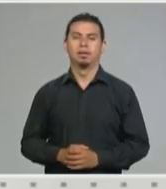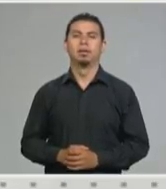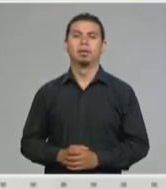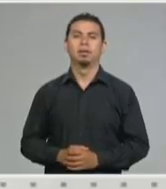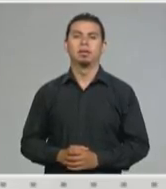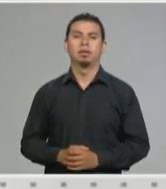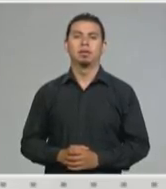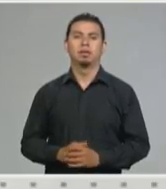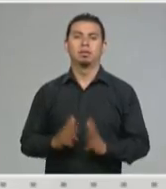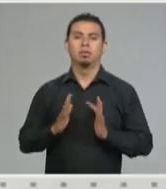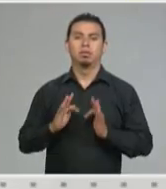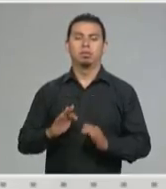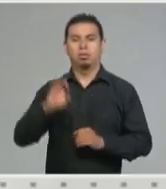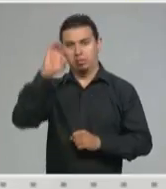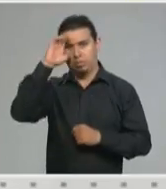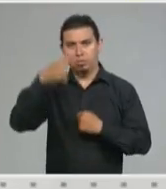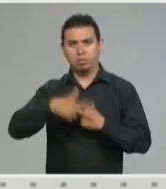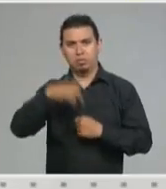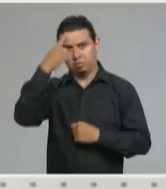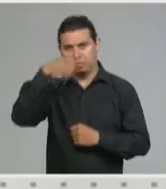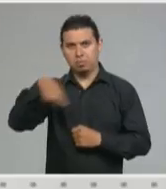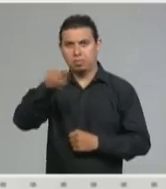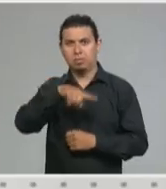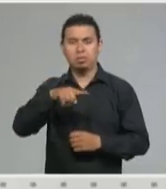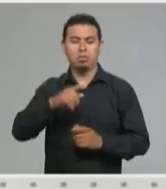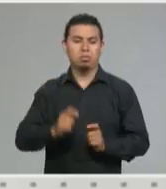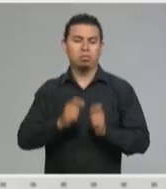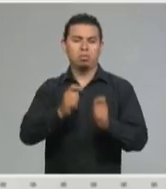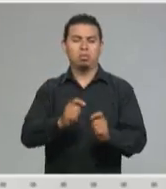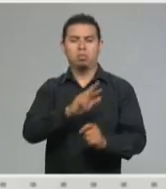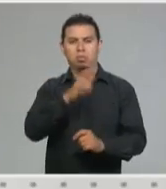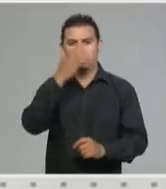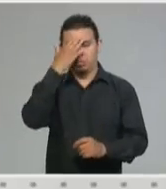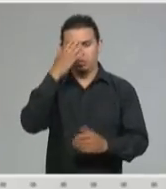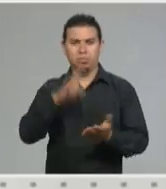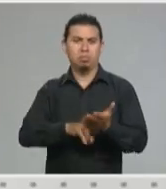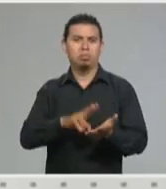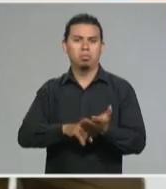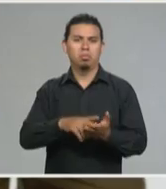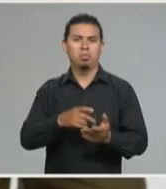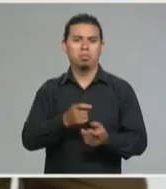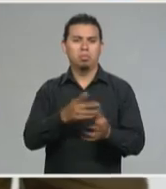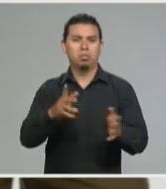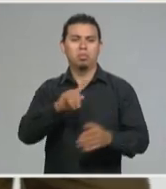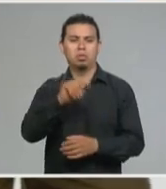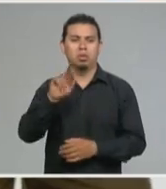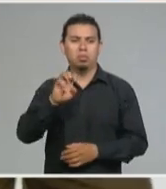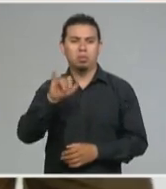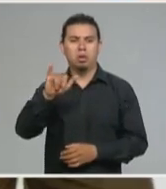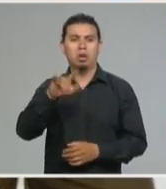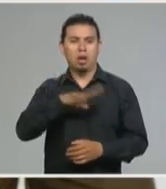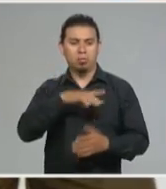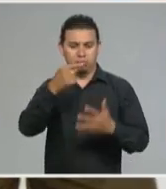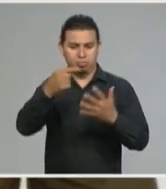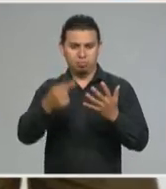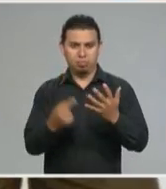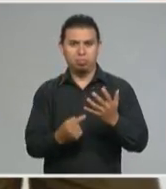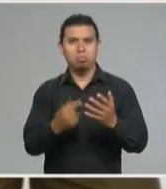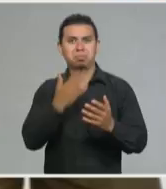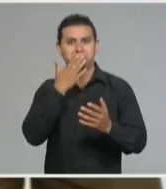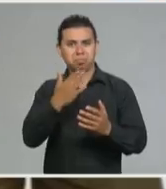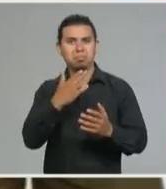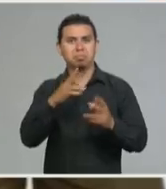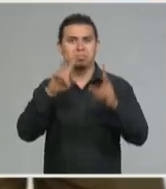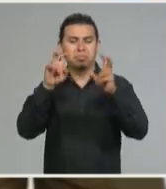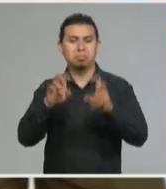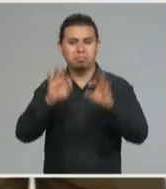La Fundación Europea de Educación Ambiental otorgó el distintivo Blue Flag a la playa de Chahué por cumplir con los criterios establecidos en términos